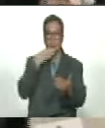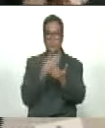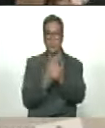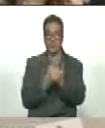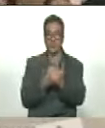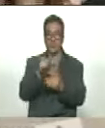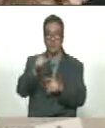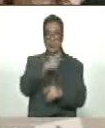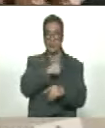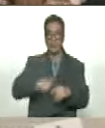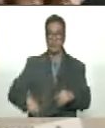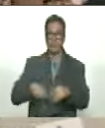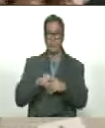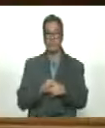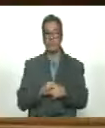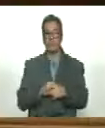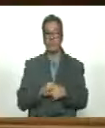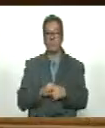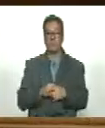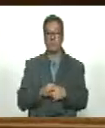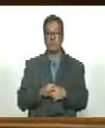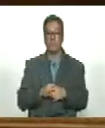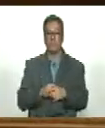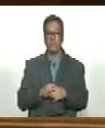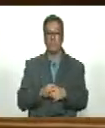gracias, señor presidente.